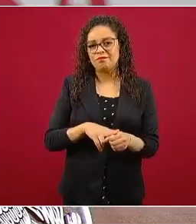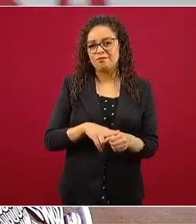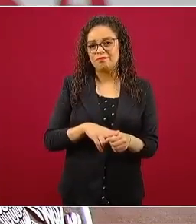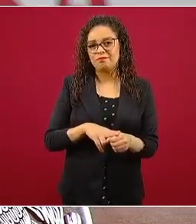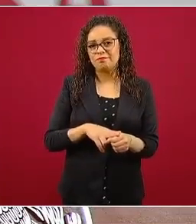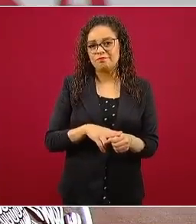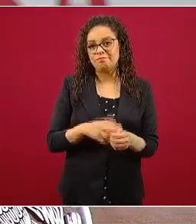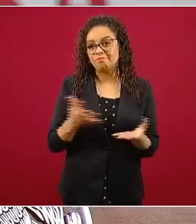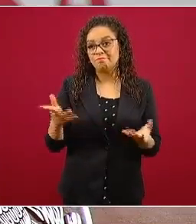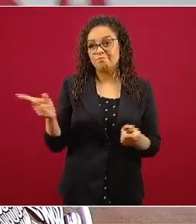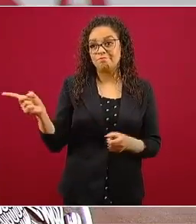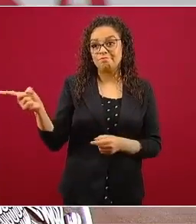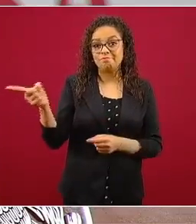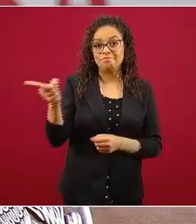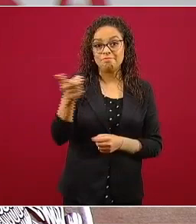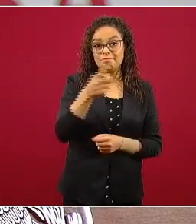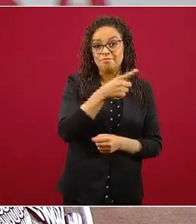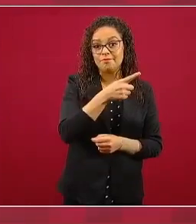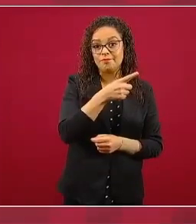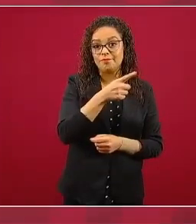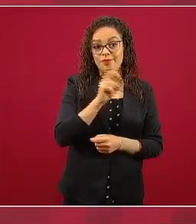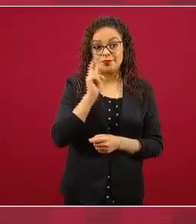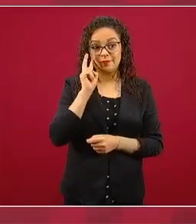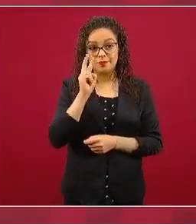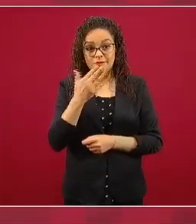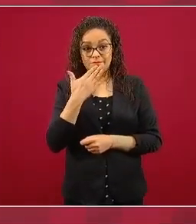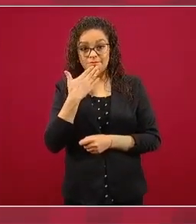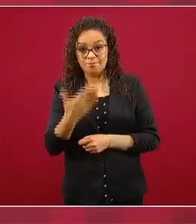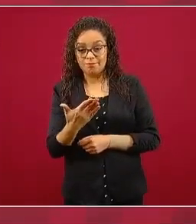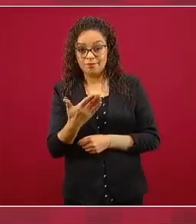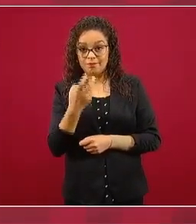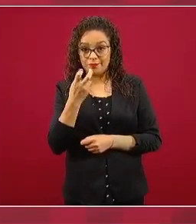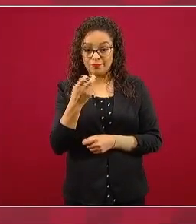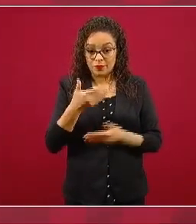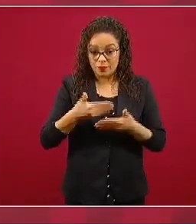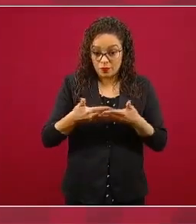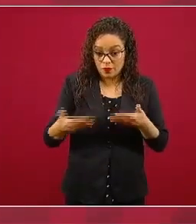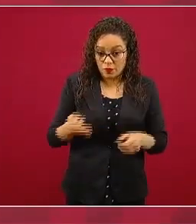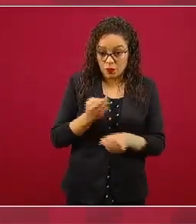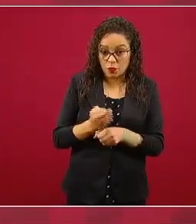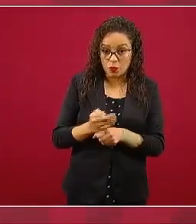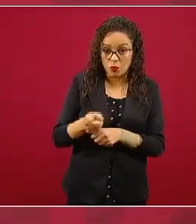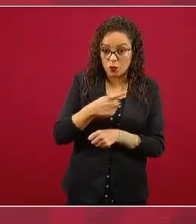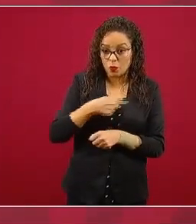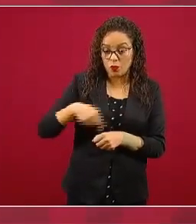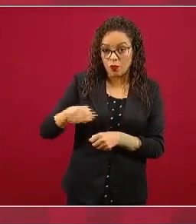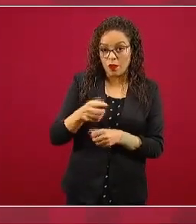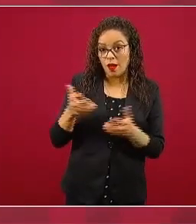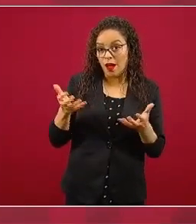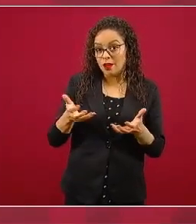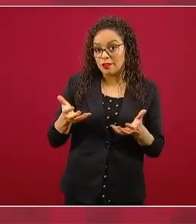que ellos no vean con buenos ojos lo que nosotros estamos haciendo.